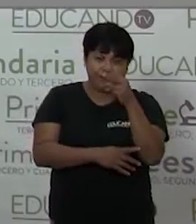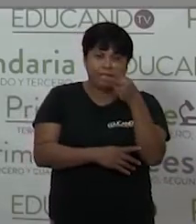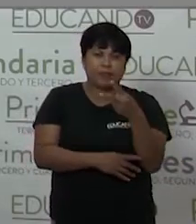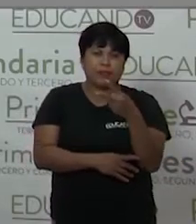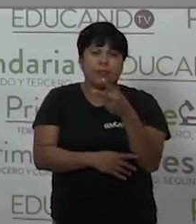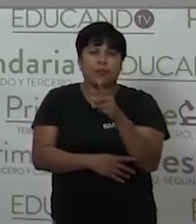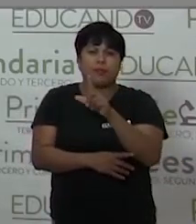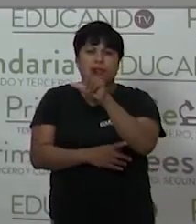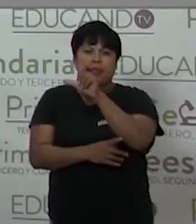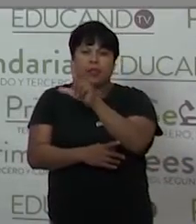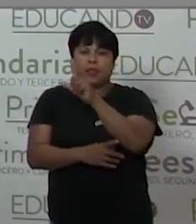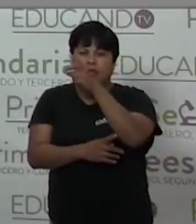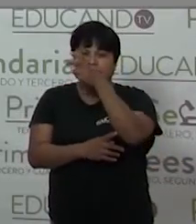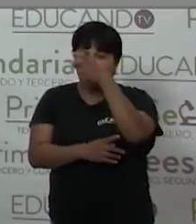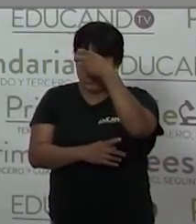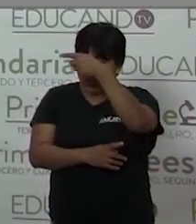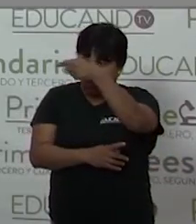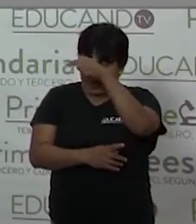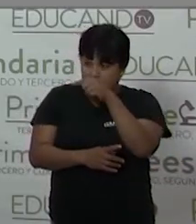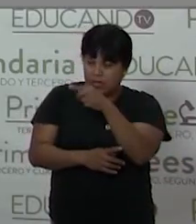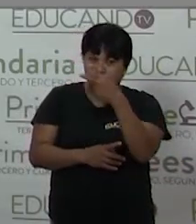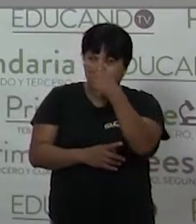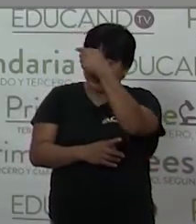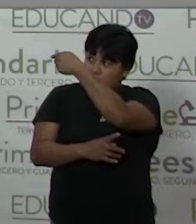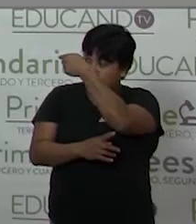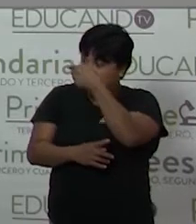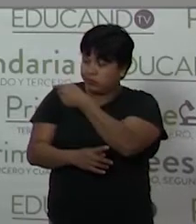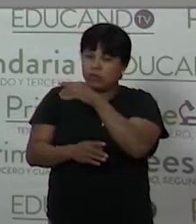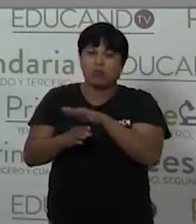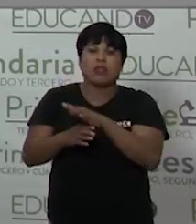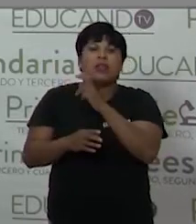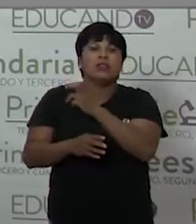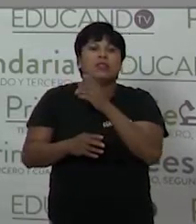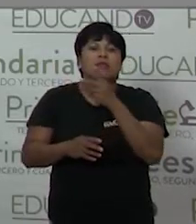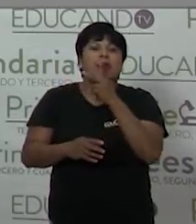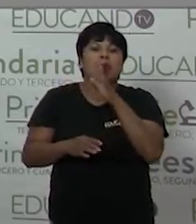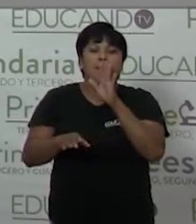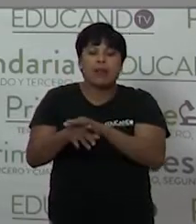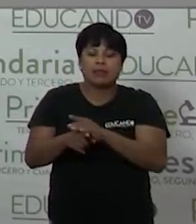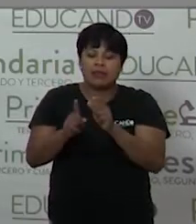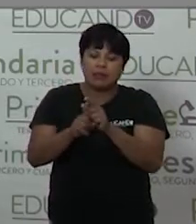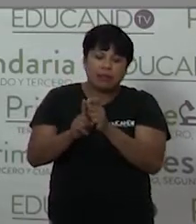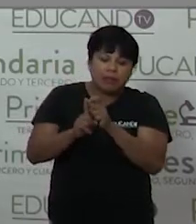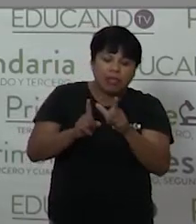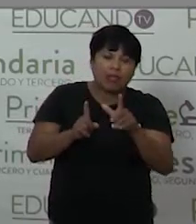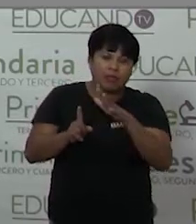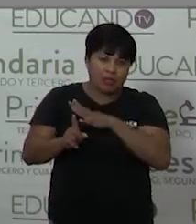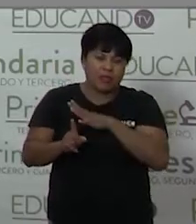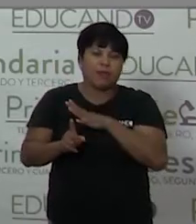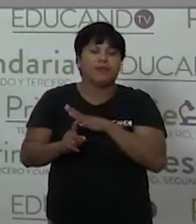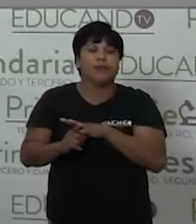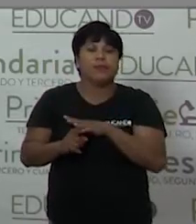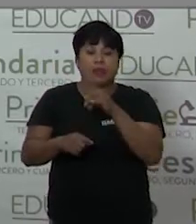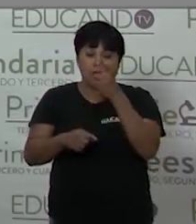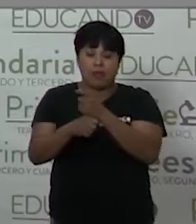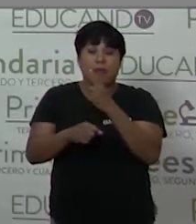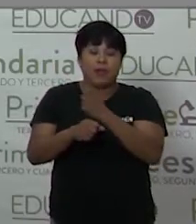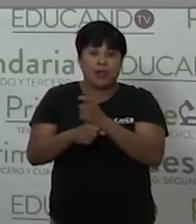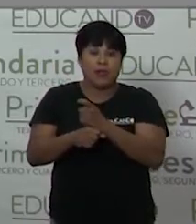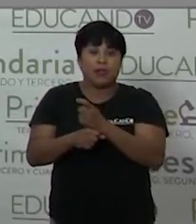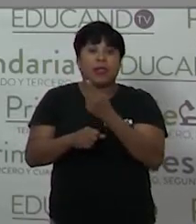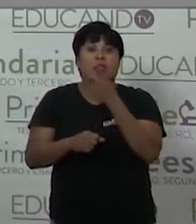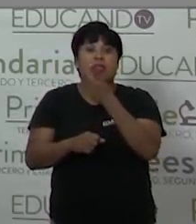que sería este y este nada más porque son las palabras más largas que hay el primero